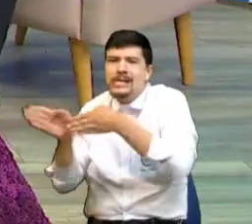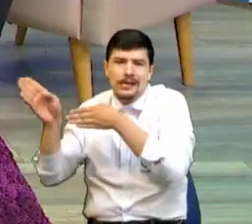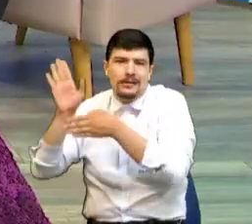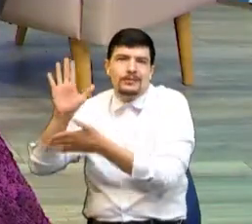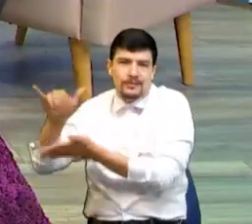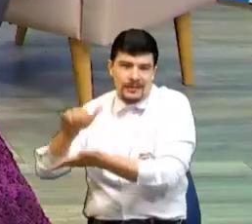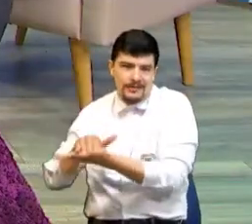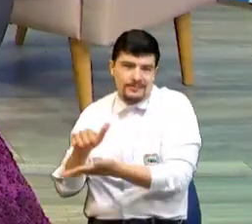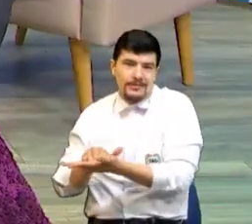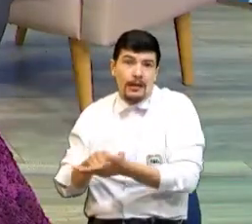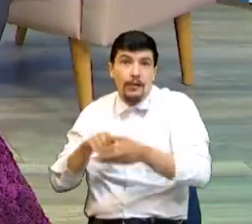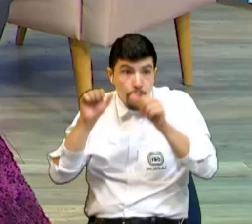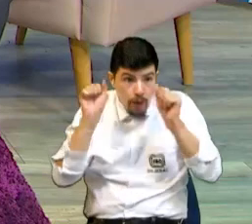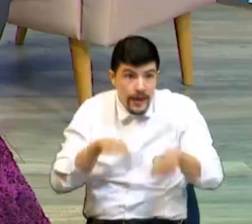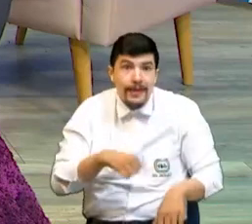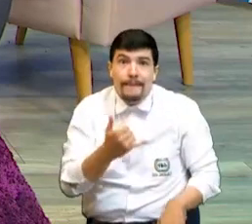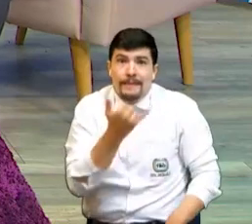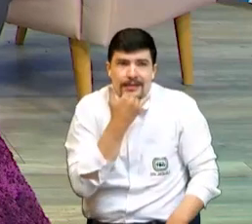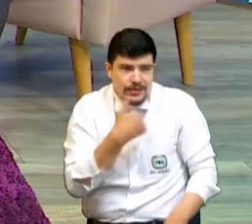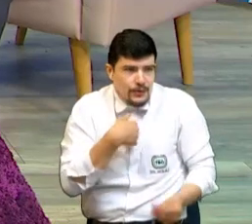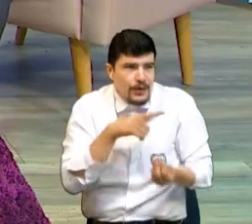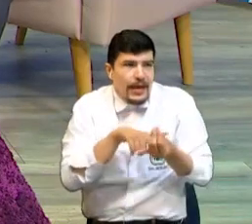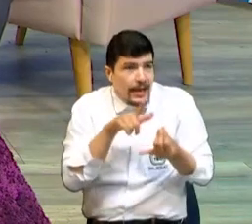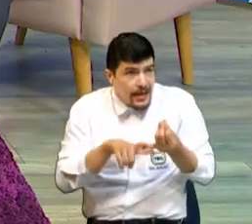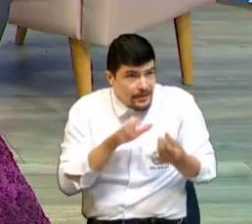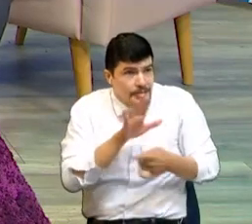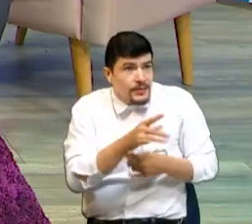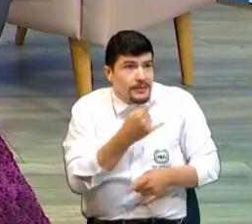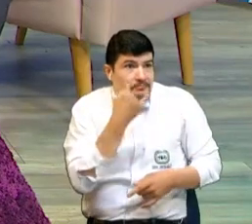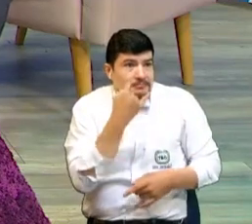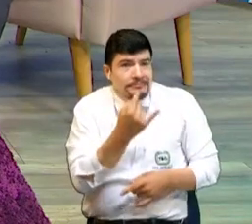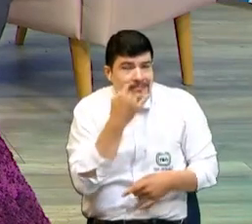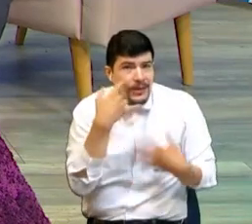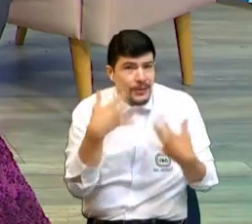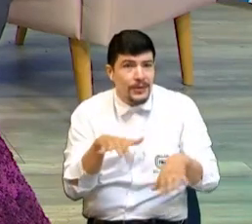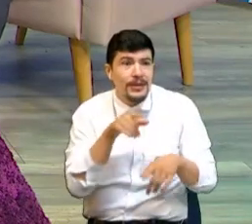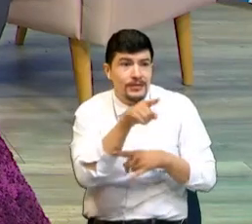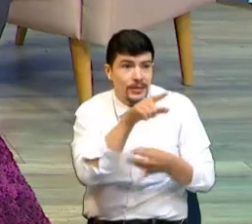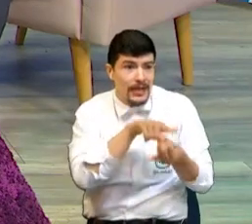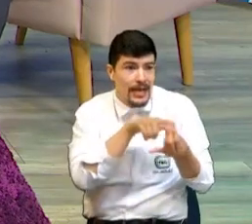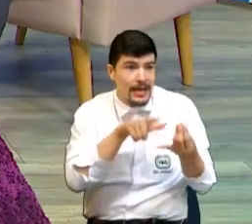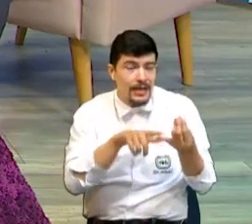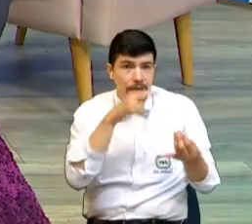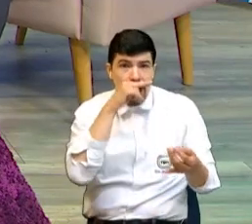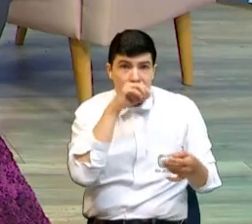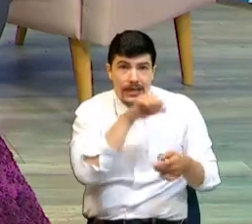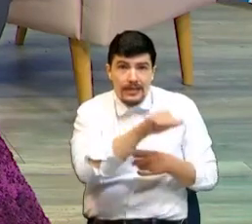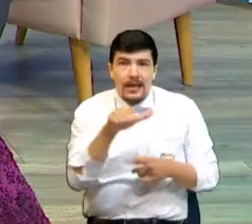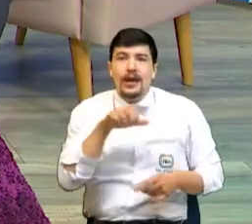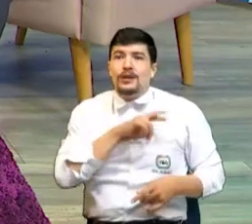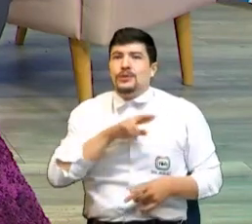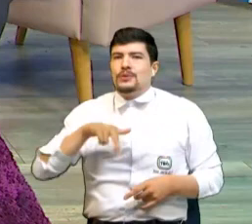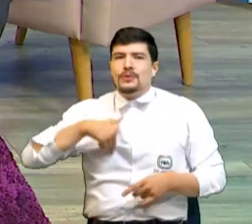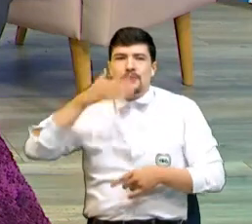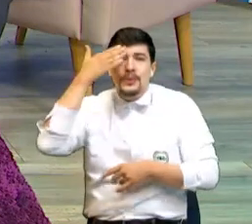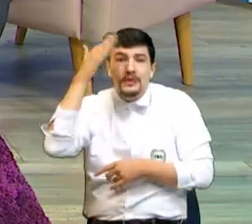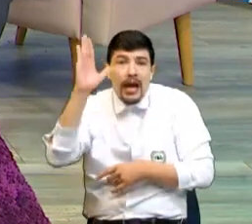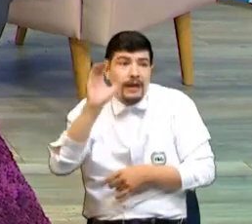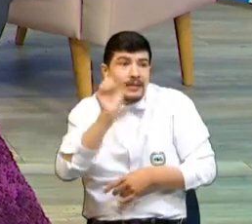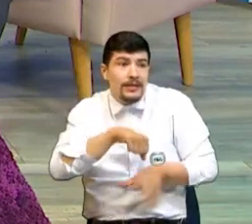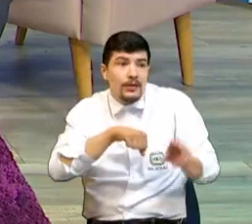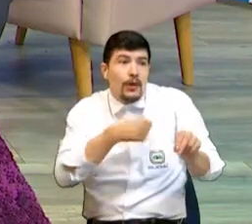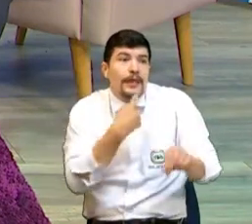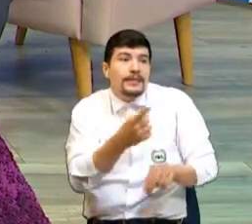puede ocurrir, y por eso digo, el caso es muy interesante, que el caso de la niña puede estar, no sabemos si faltando o no la